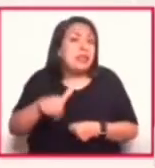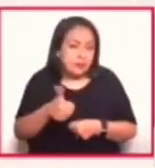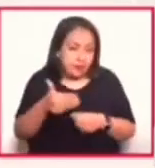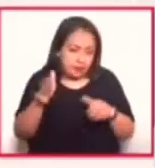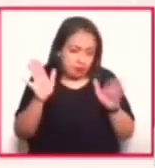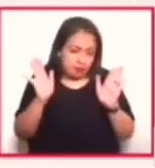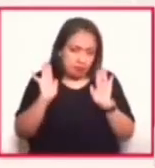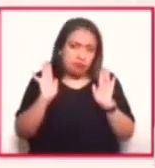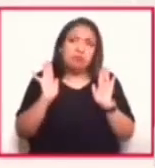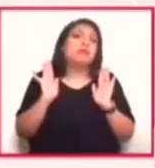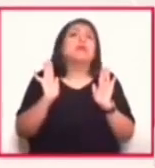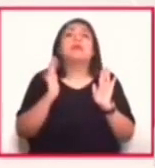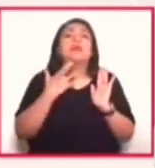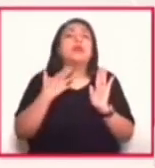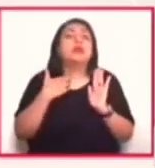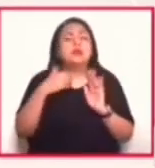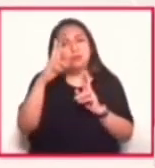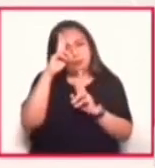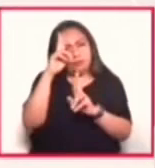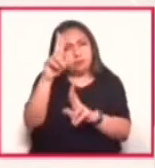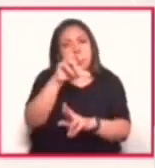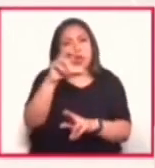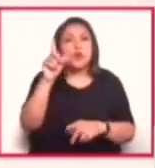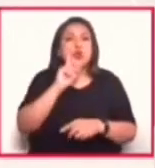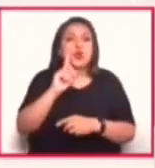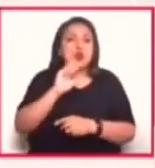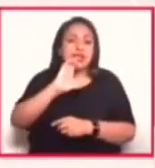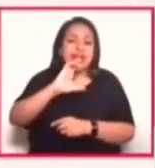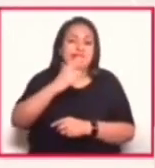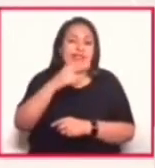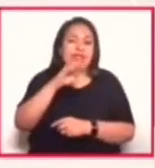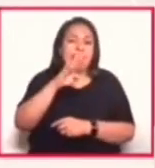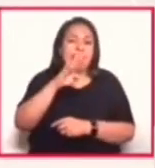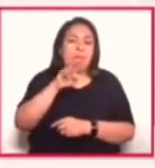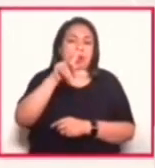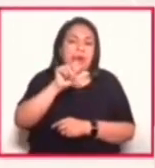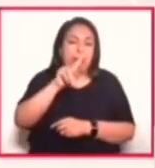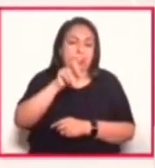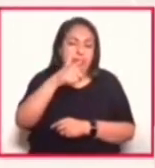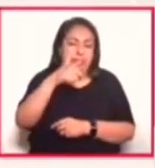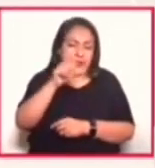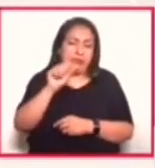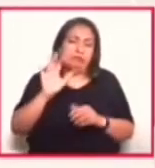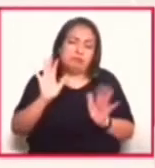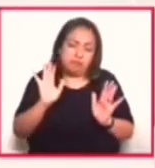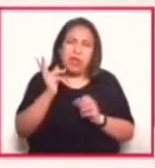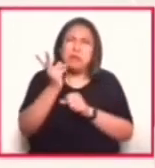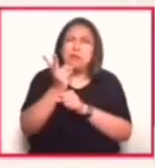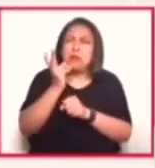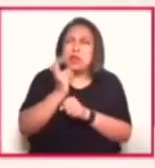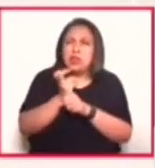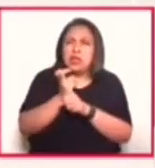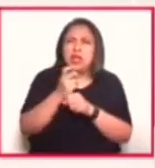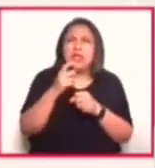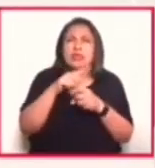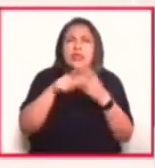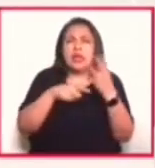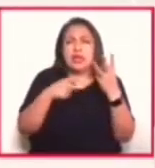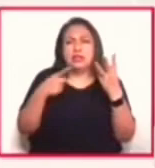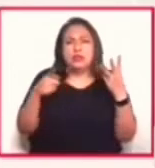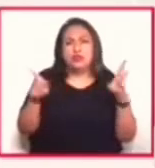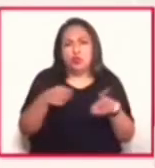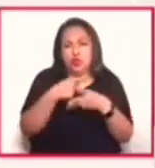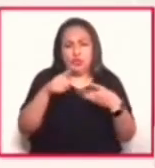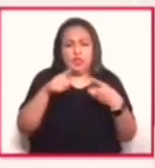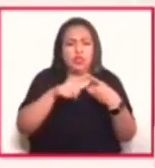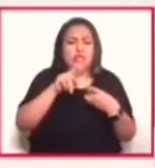Primero iba a ser un homenaje a Chavela Vargas, ¿no? Y invité a tres músicos, Ricardo